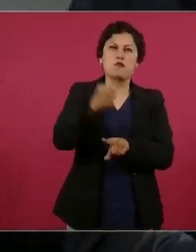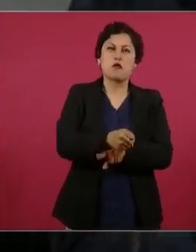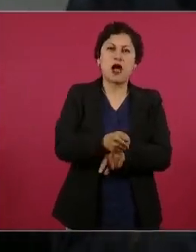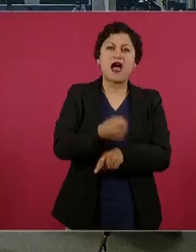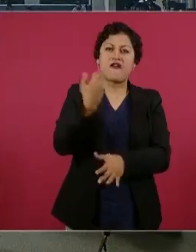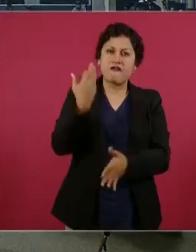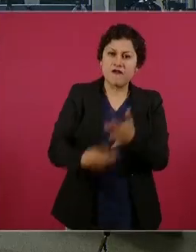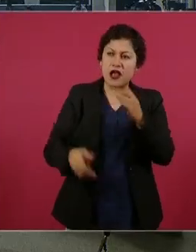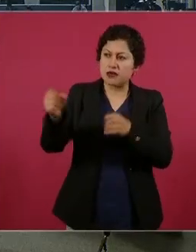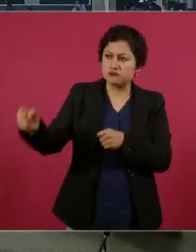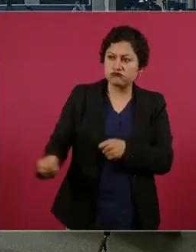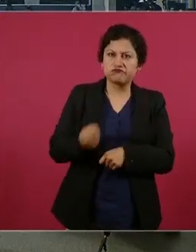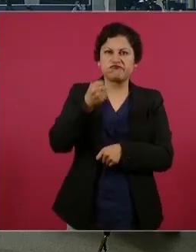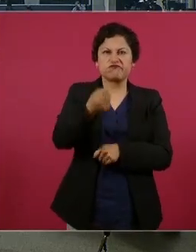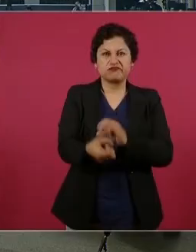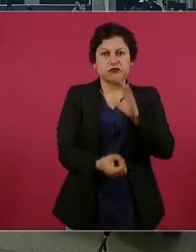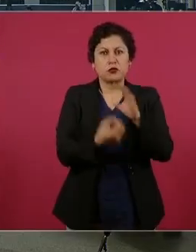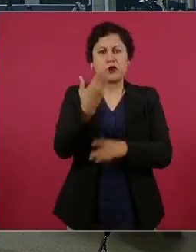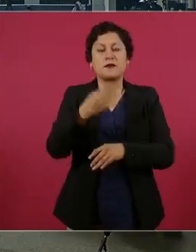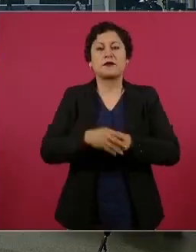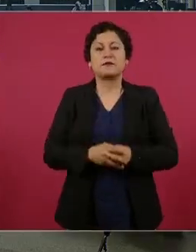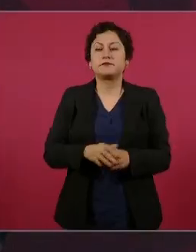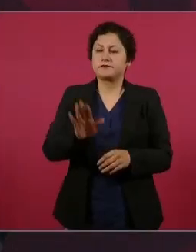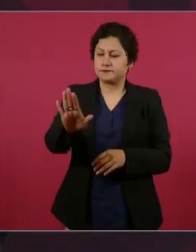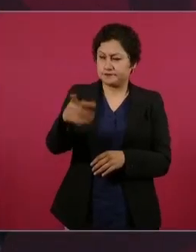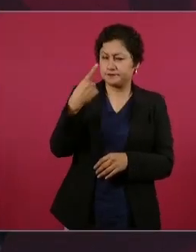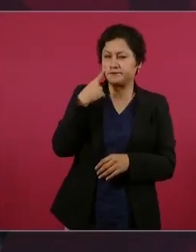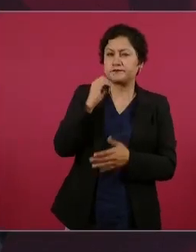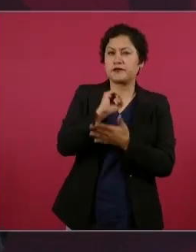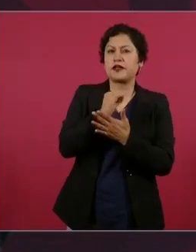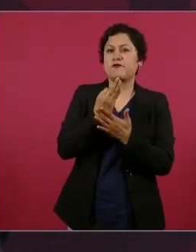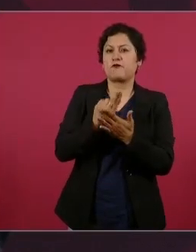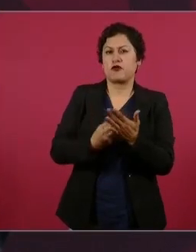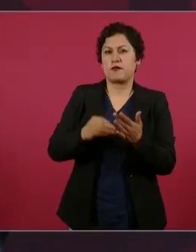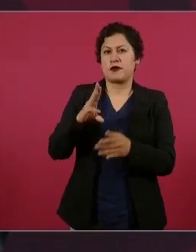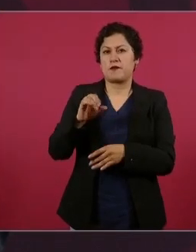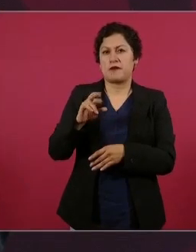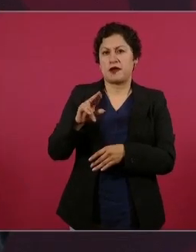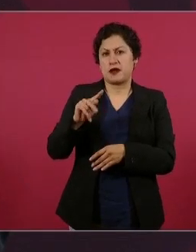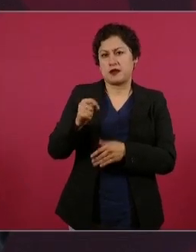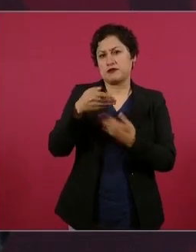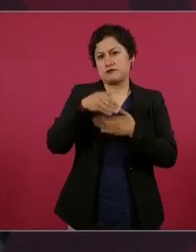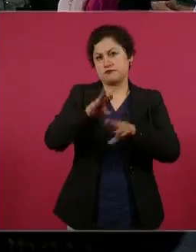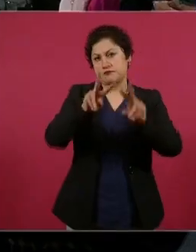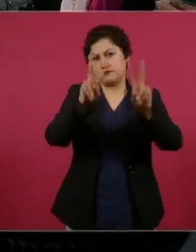Vamos a pedir un informe. A Marat sobre esto. Okay, gracias.